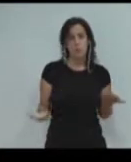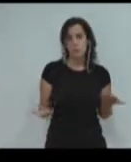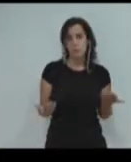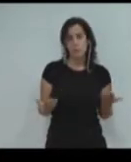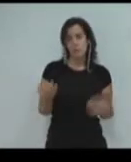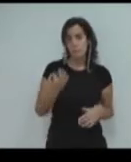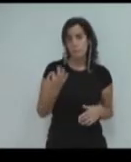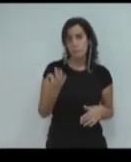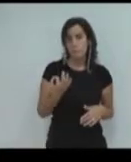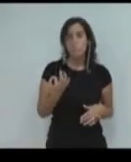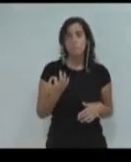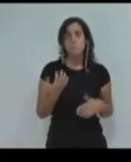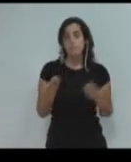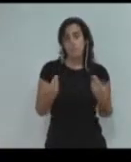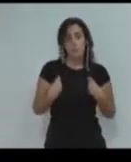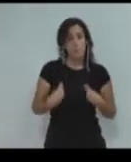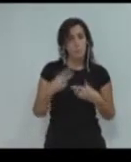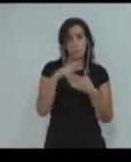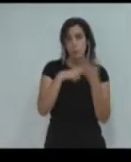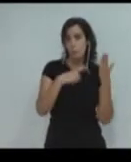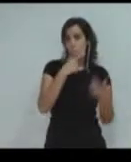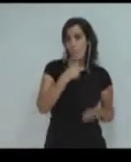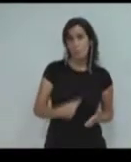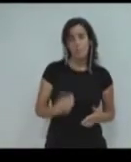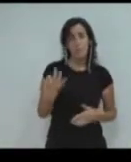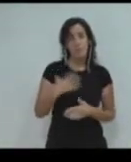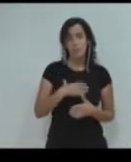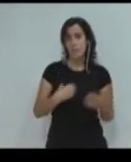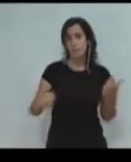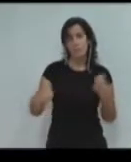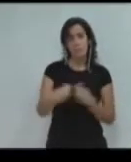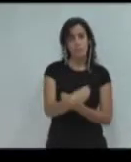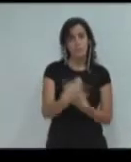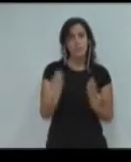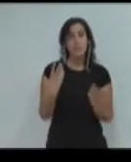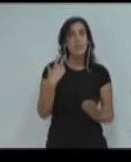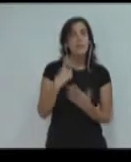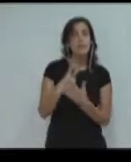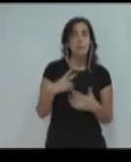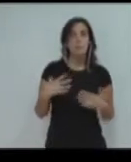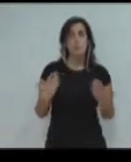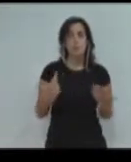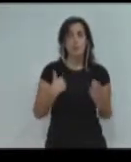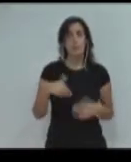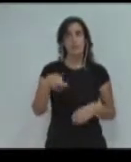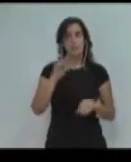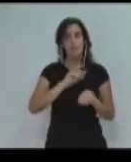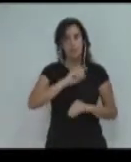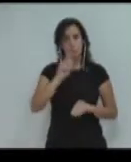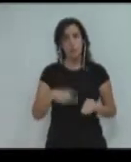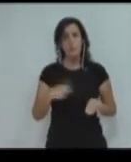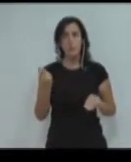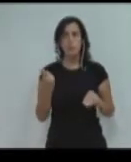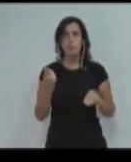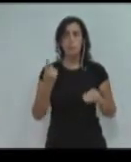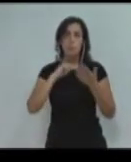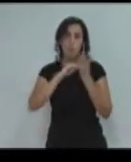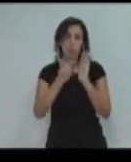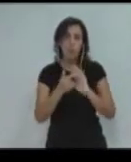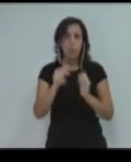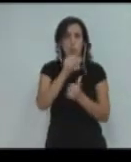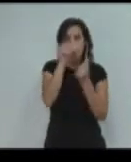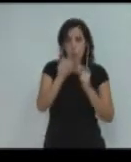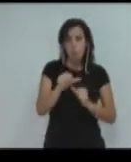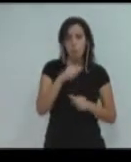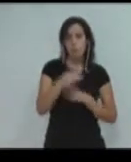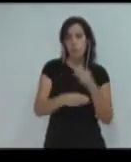otro. Entonces, lo mismo, lectura fácil. El reto siempre es, entiendo que también es adquirir un método, una forma de hacer las